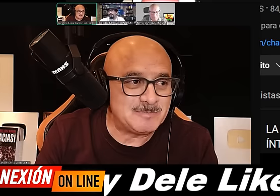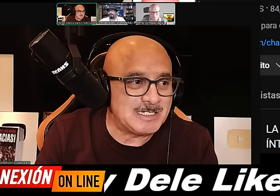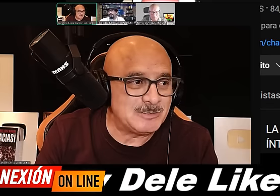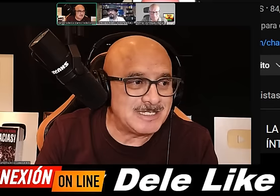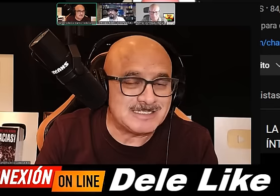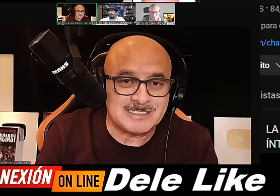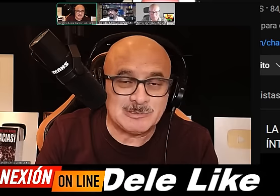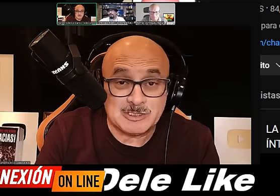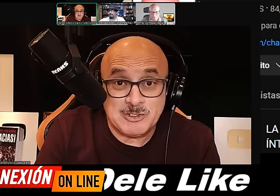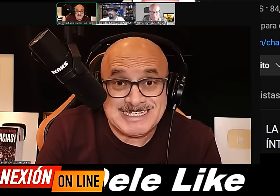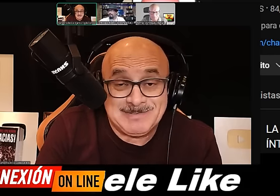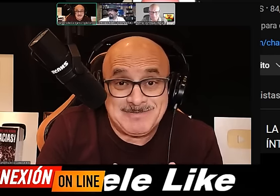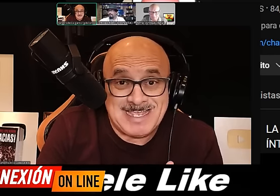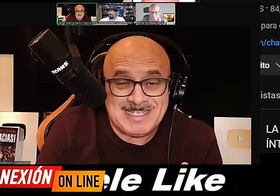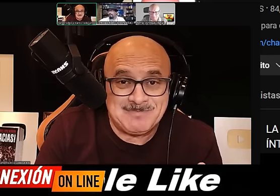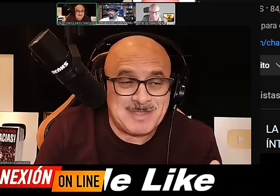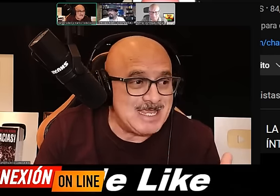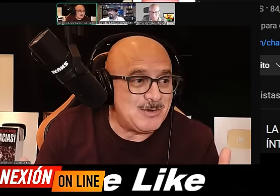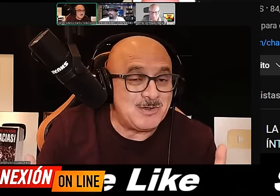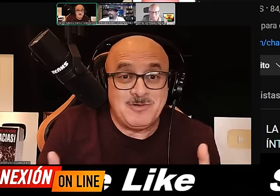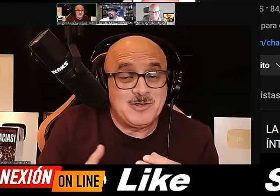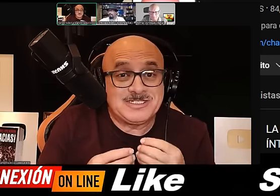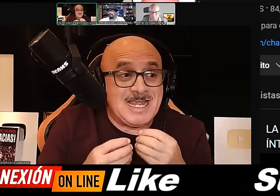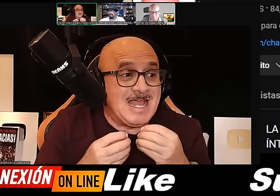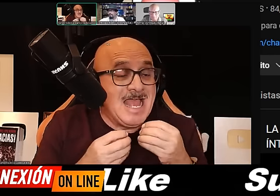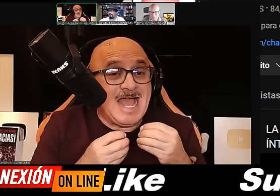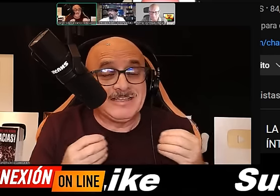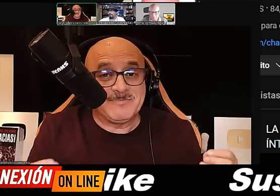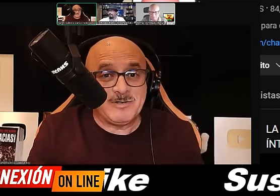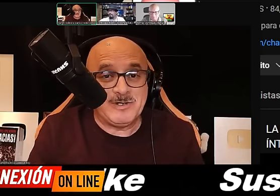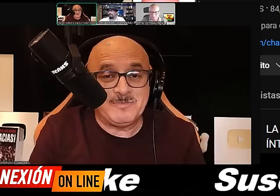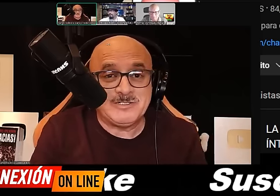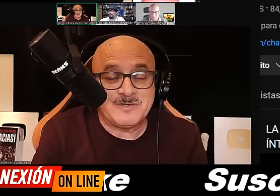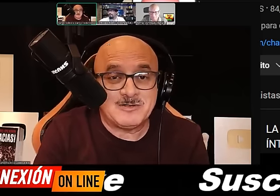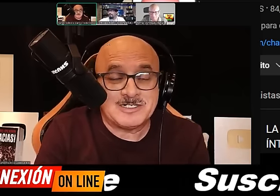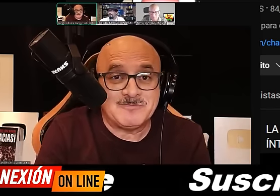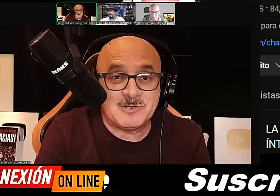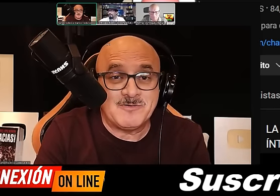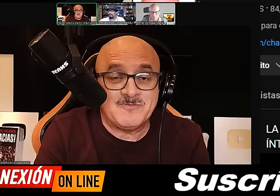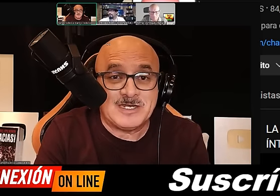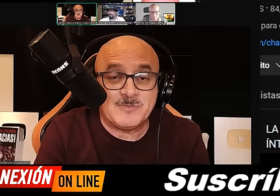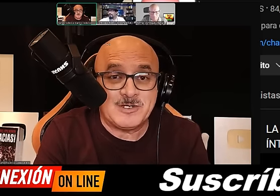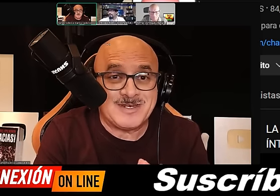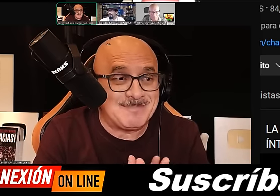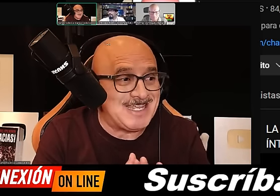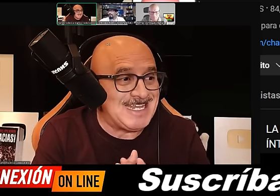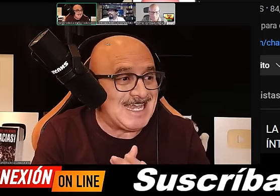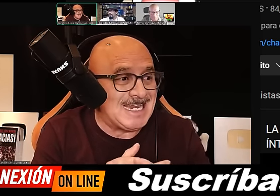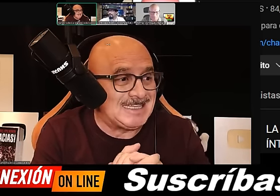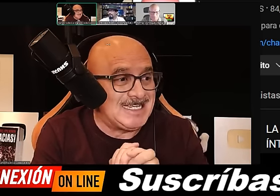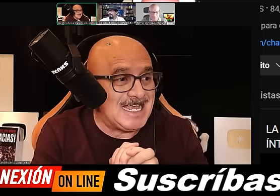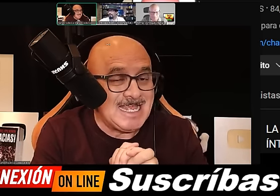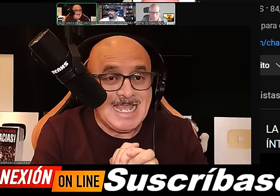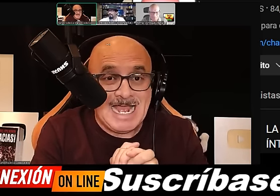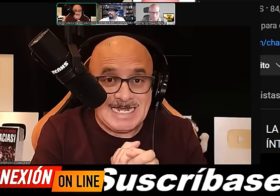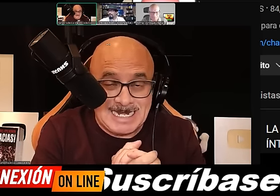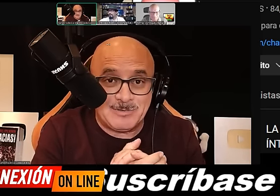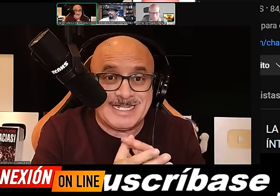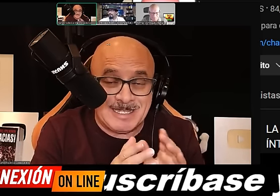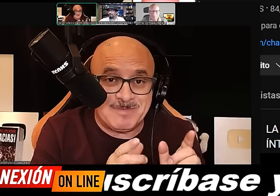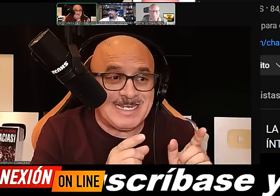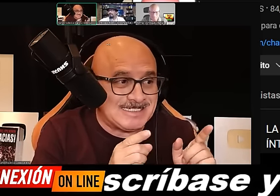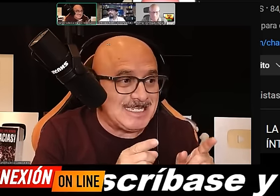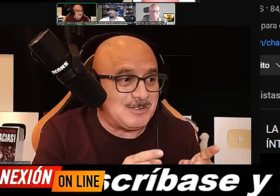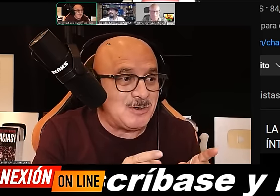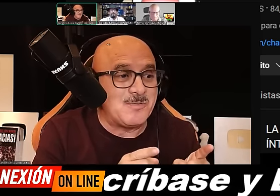al respecto de esta situación que se vivía aquí en México o sea Andrés Manuel López Obrador se volvió un fenómeno en América Latina al